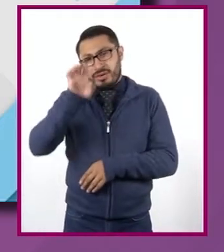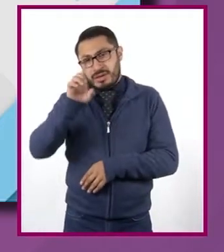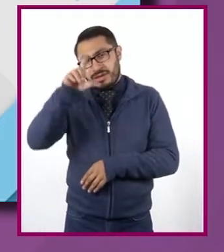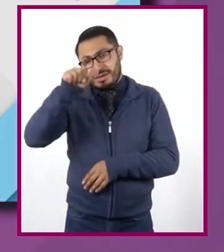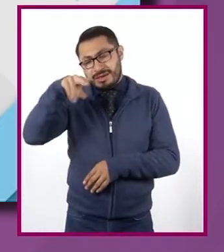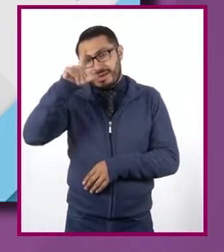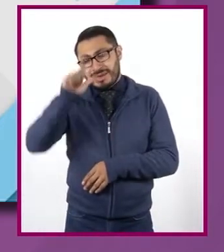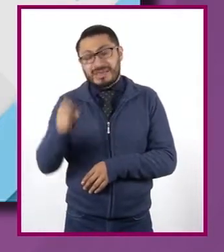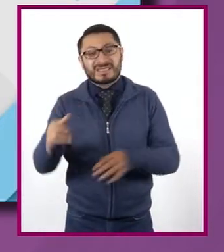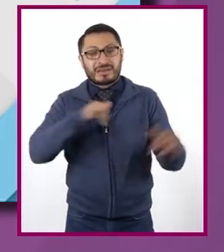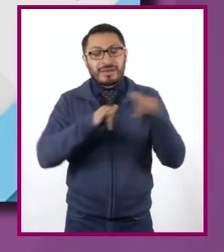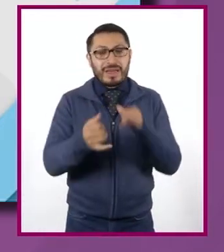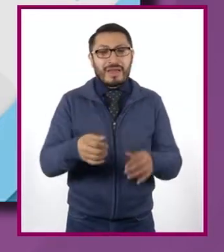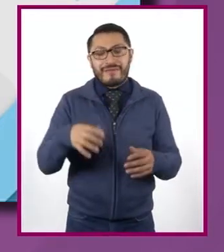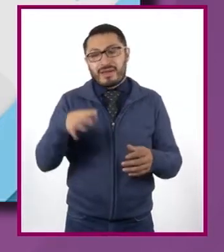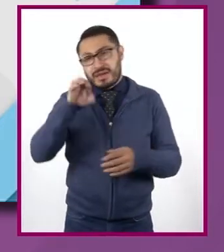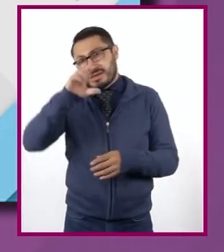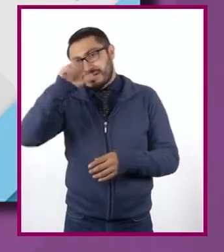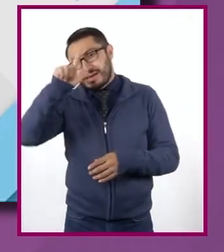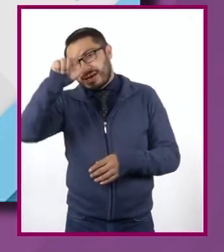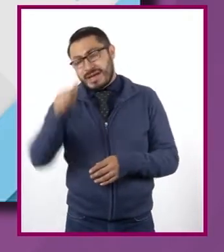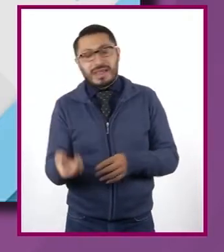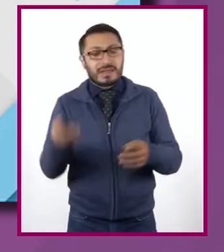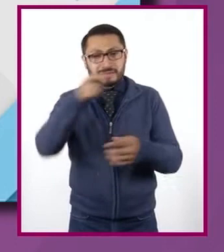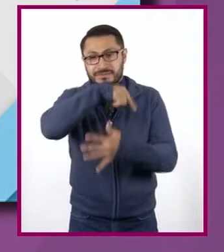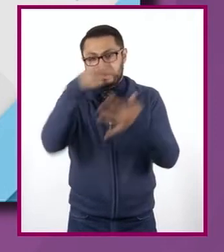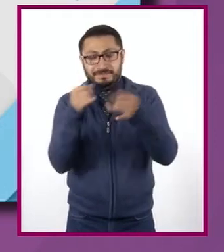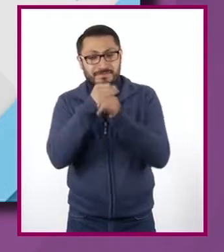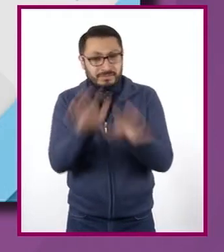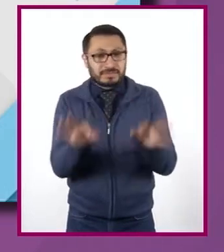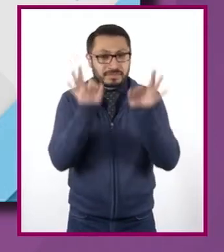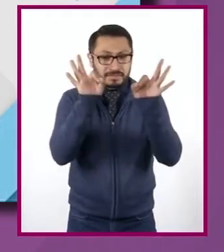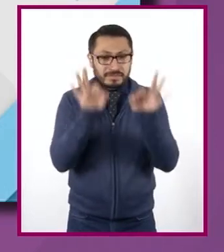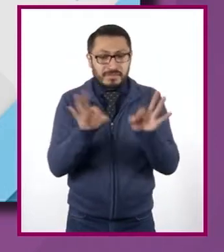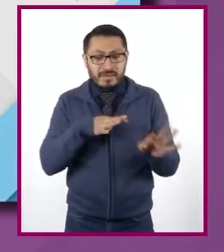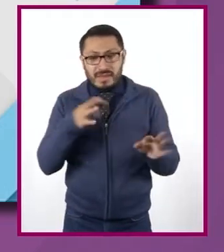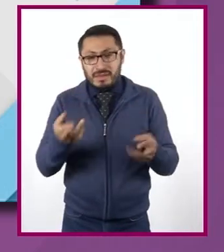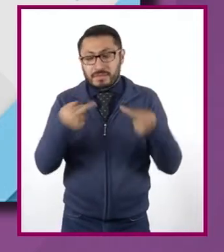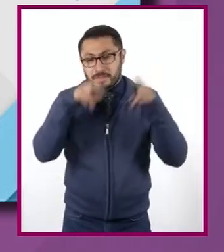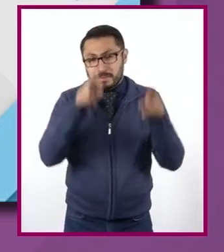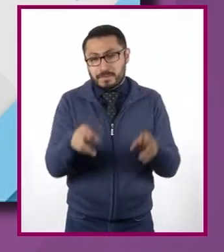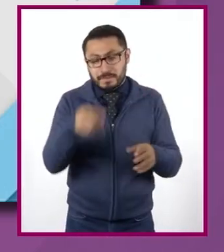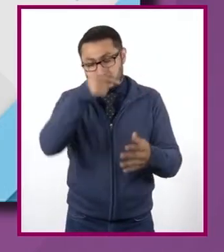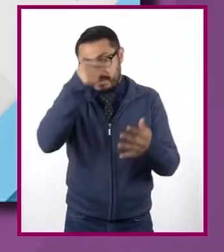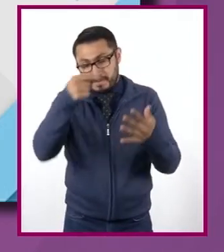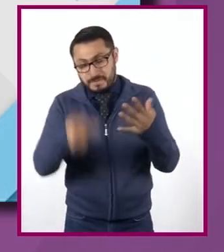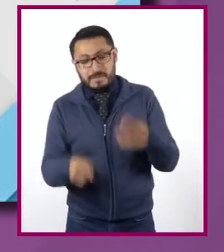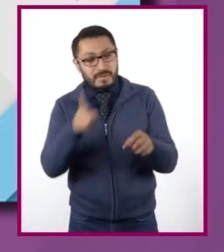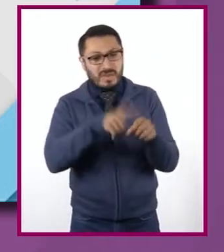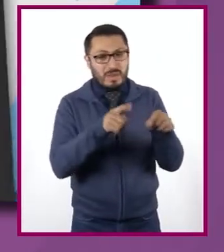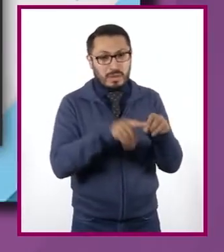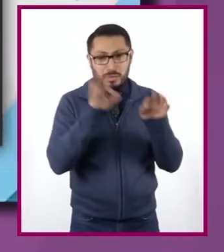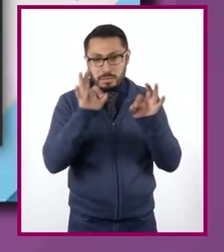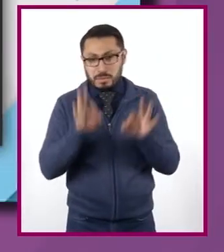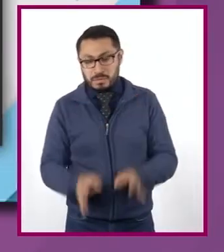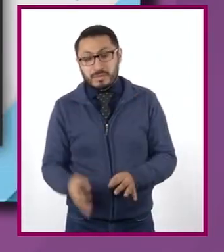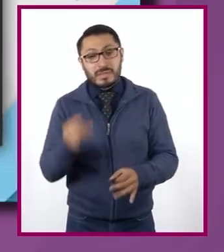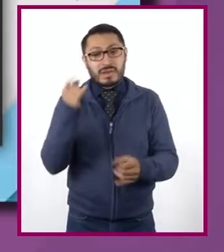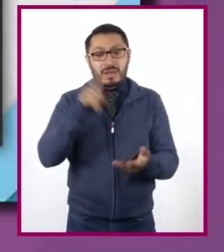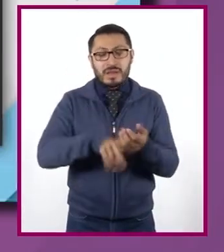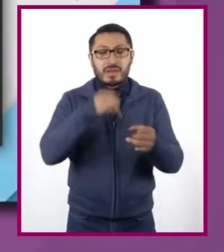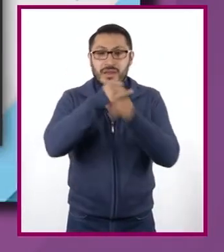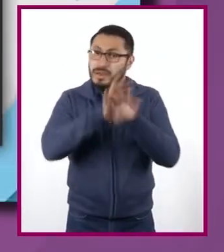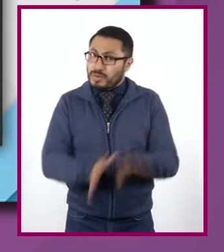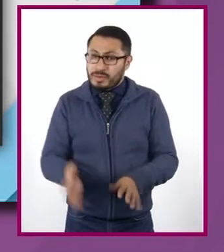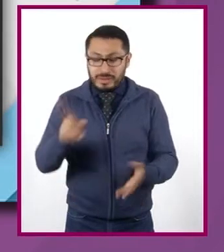escala, orientación y una información específica que se maneja con símbolos y colores adecuados. La información que podemos